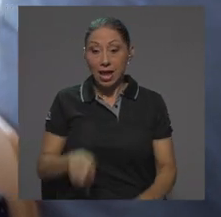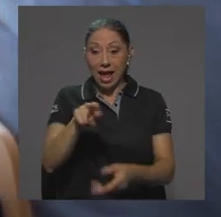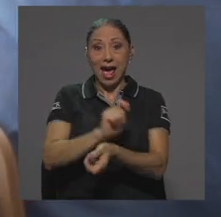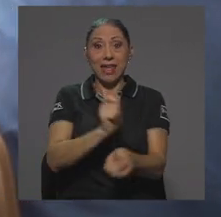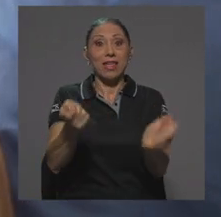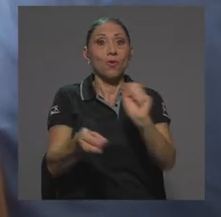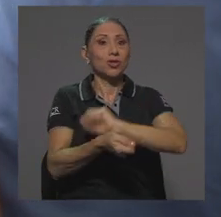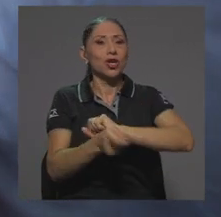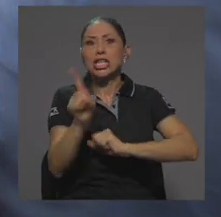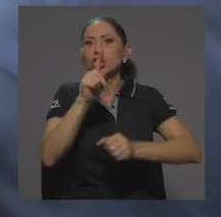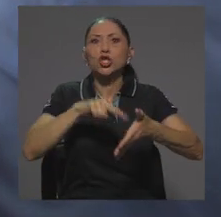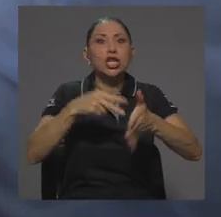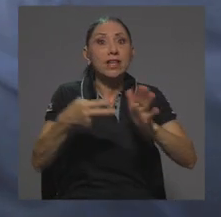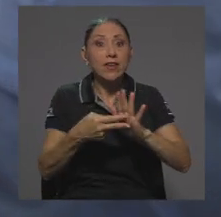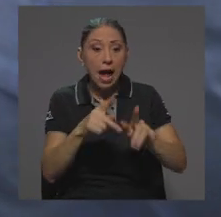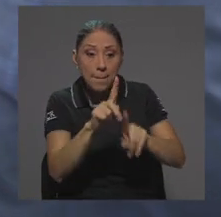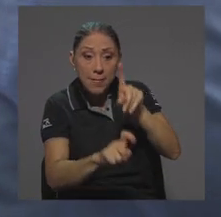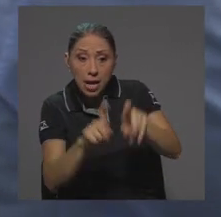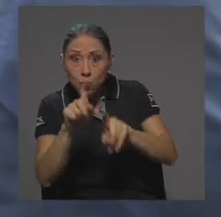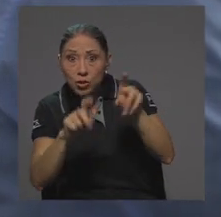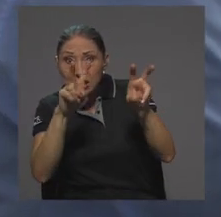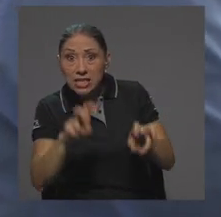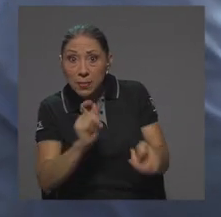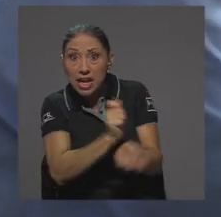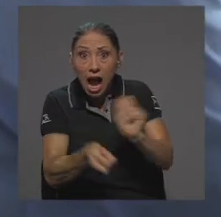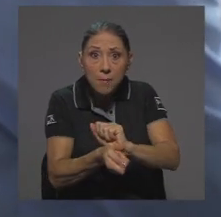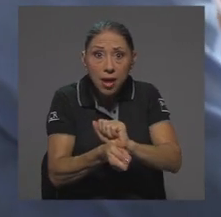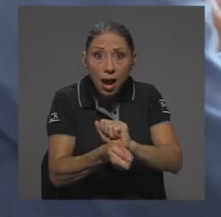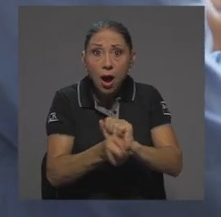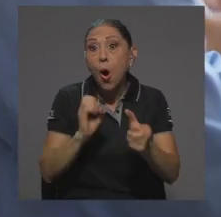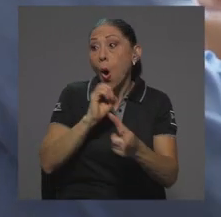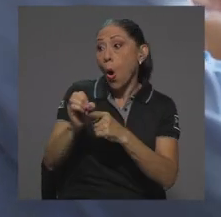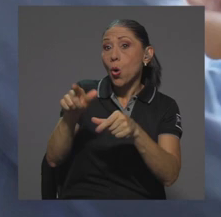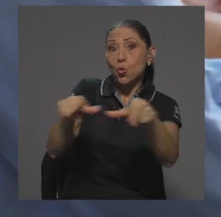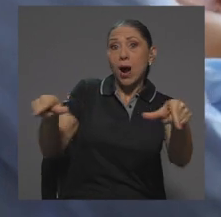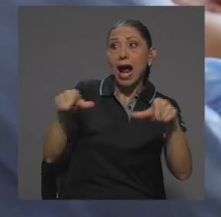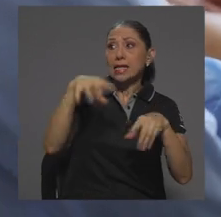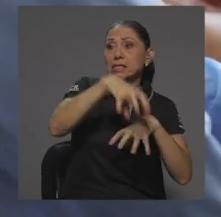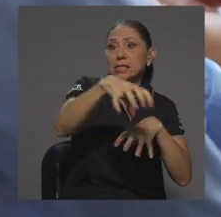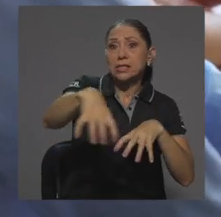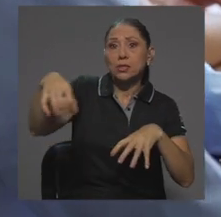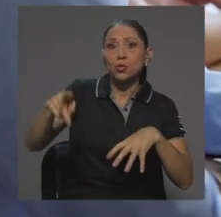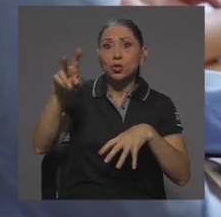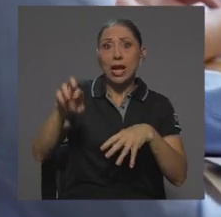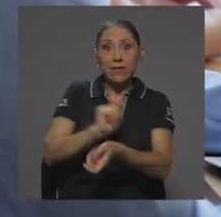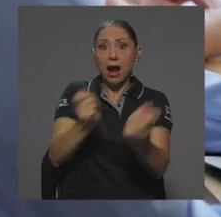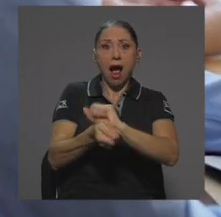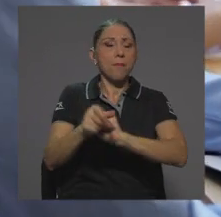adecuaciones no comprenden cambios en las preguntas de la prueba ni en las sedes donde se realiza esta.